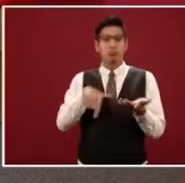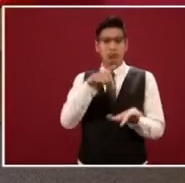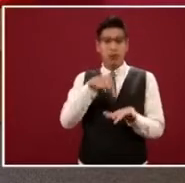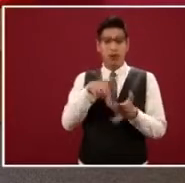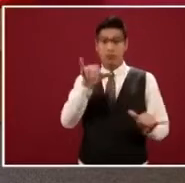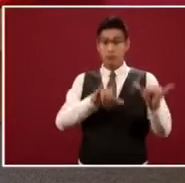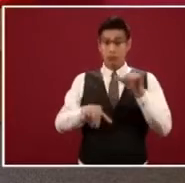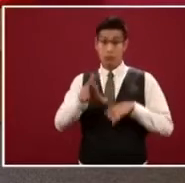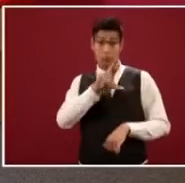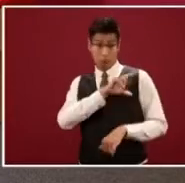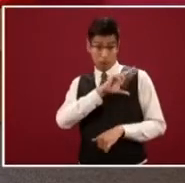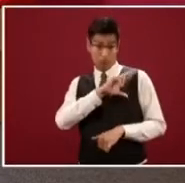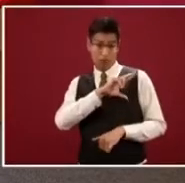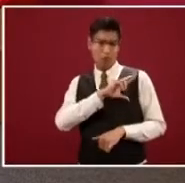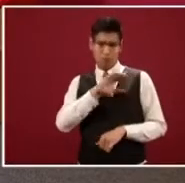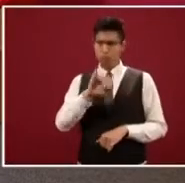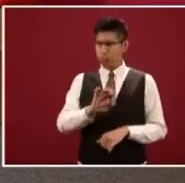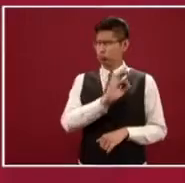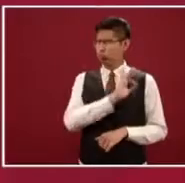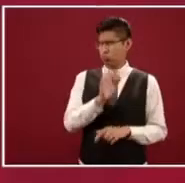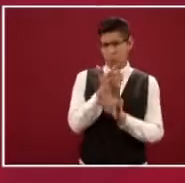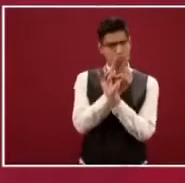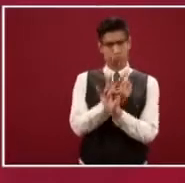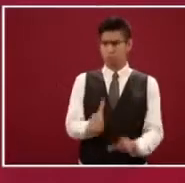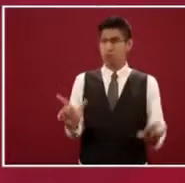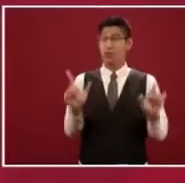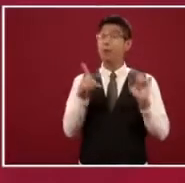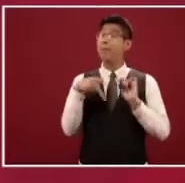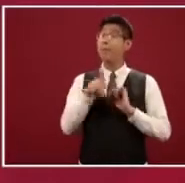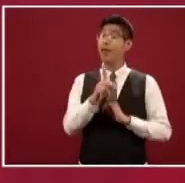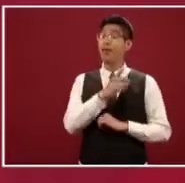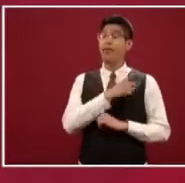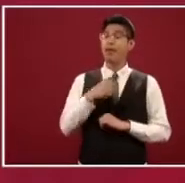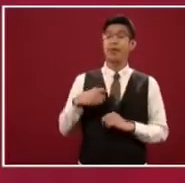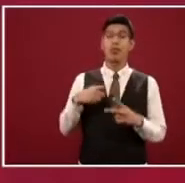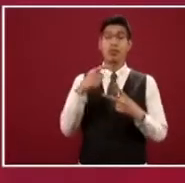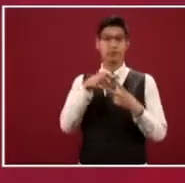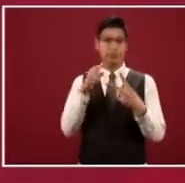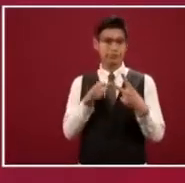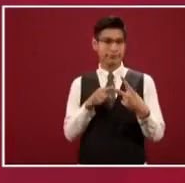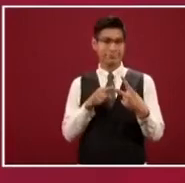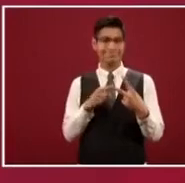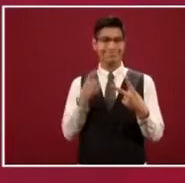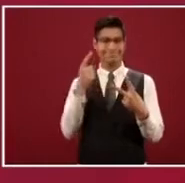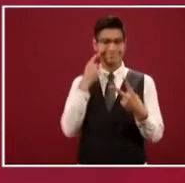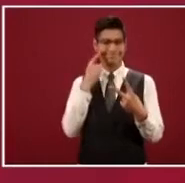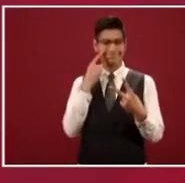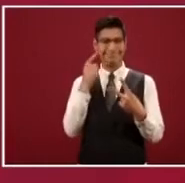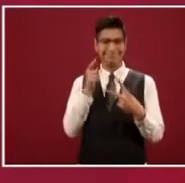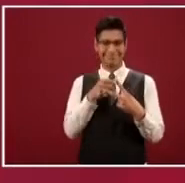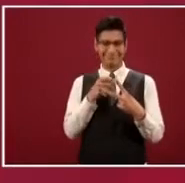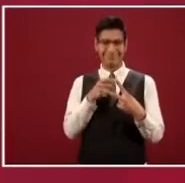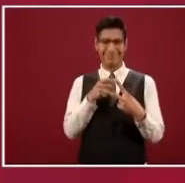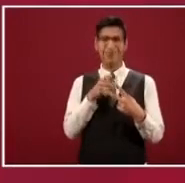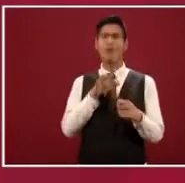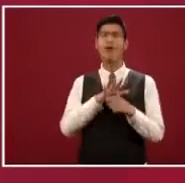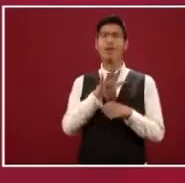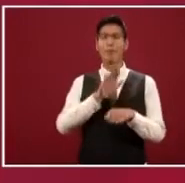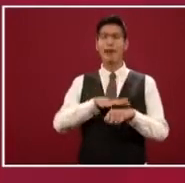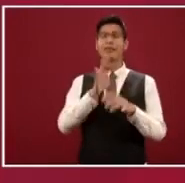puede hacerlo. Pero hay dos requisitos fundamentales. El primero y muy importante